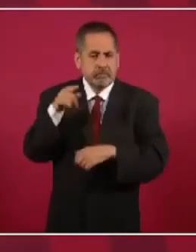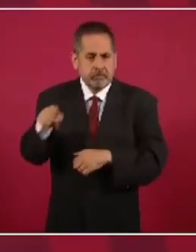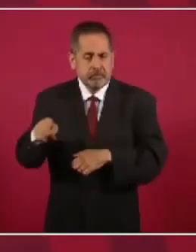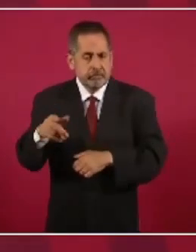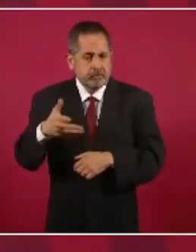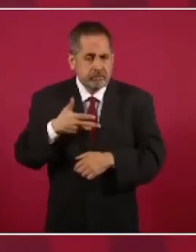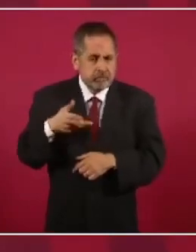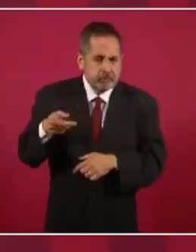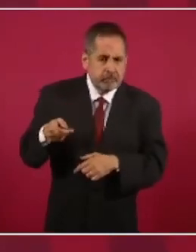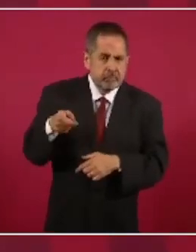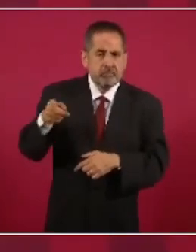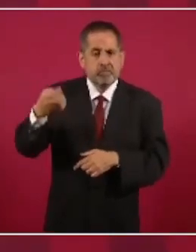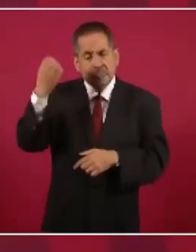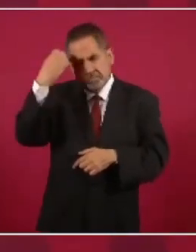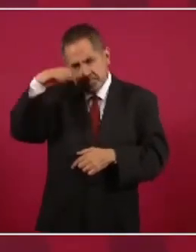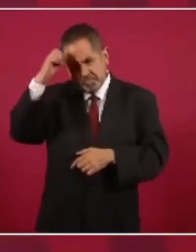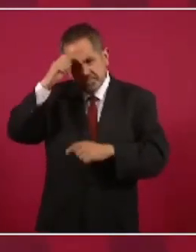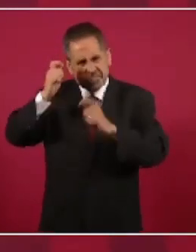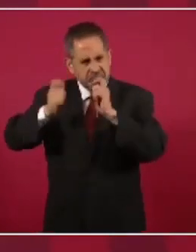tienen experiencia,